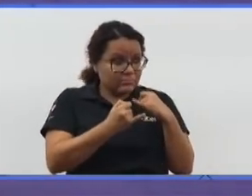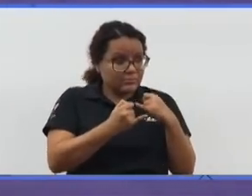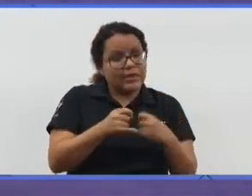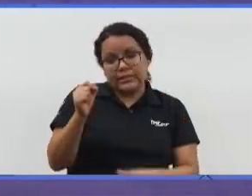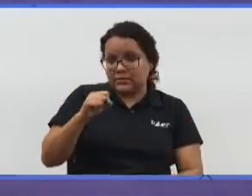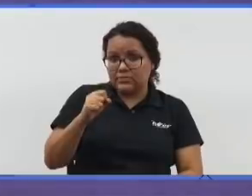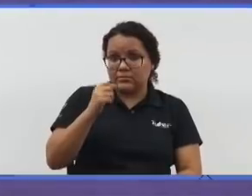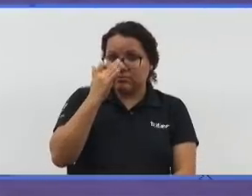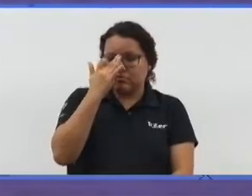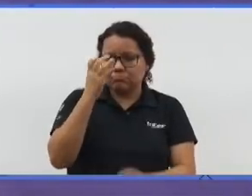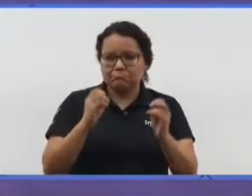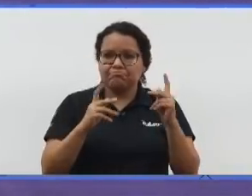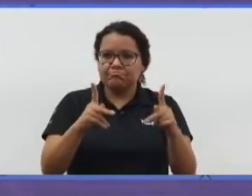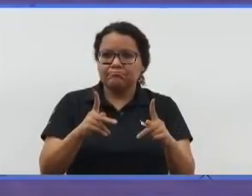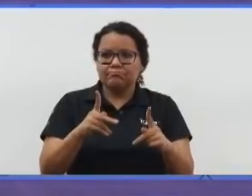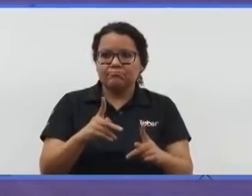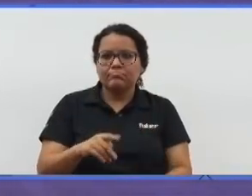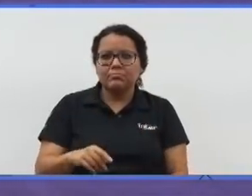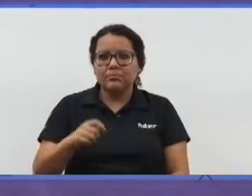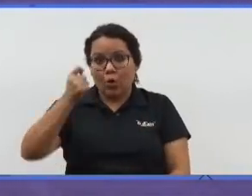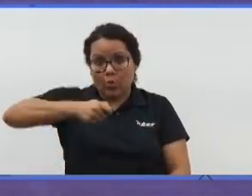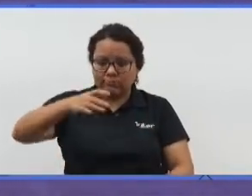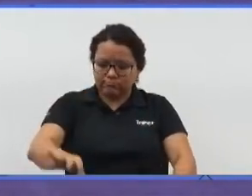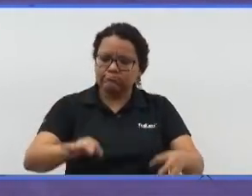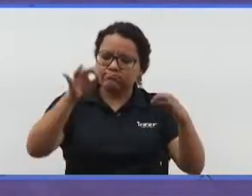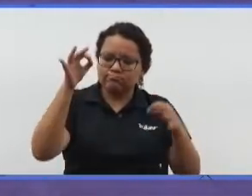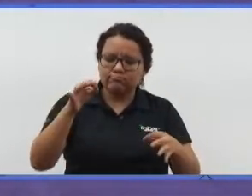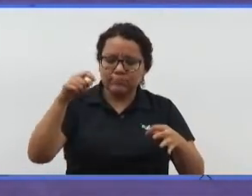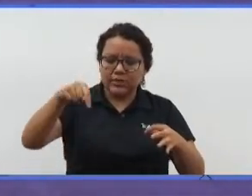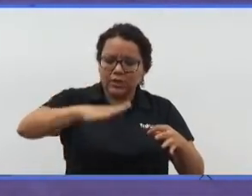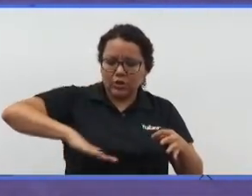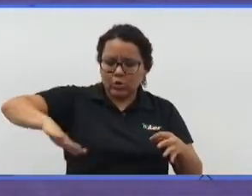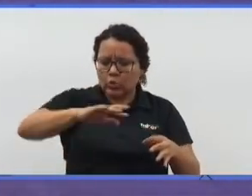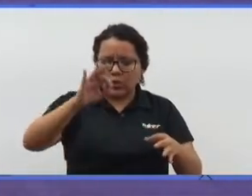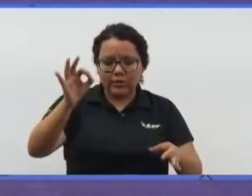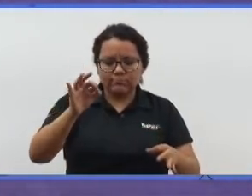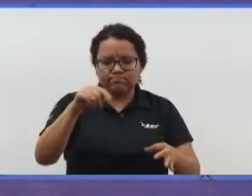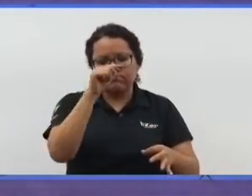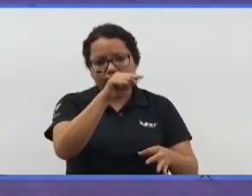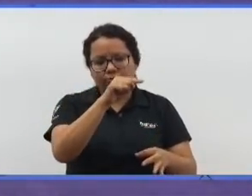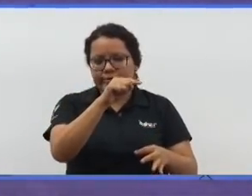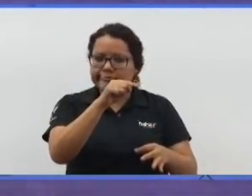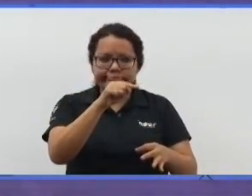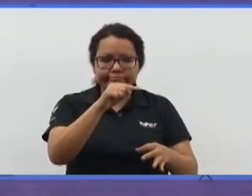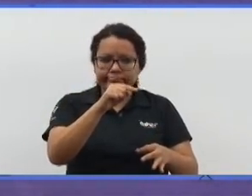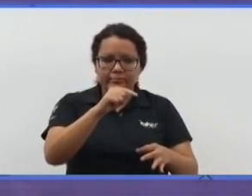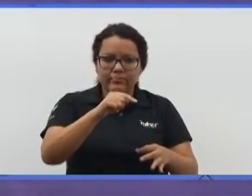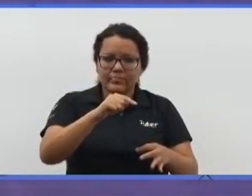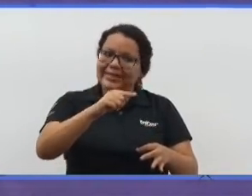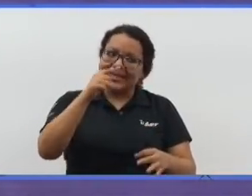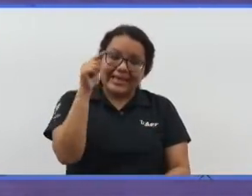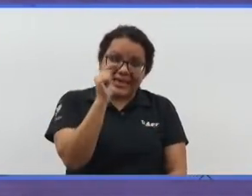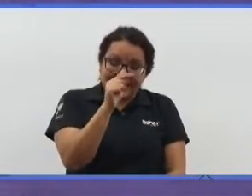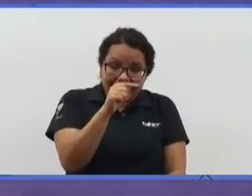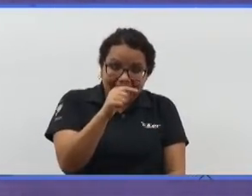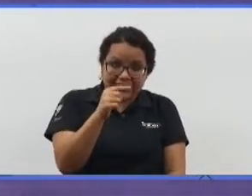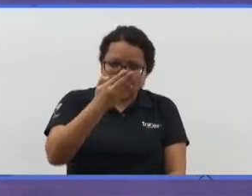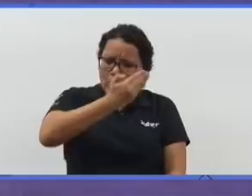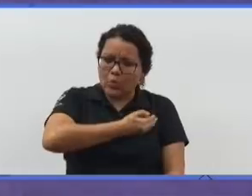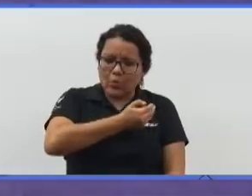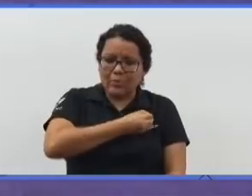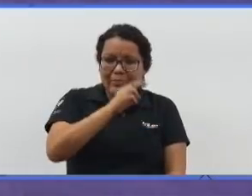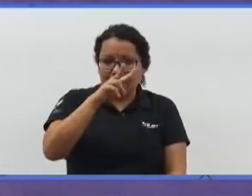sí le dijo ok saque el papel hice el estado de luisiana contra fulana de tal le condena a 20 años de